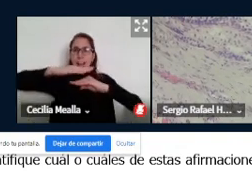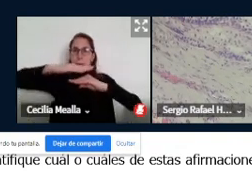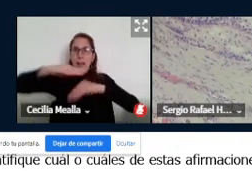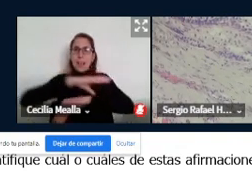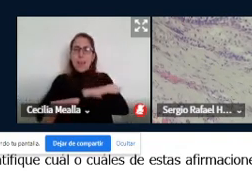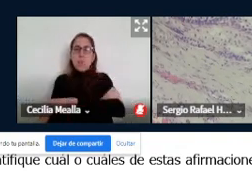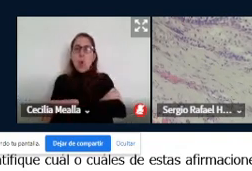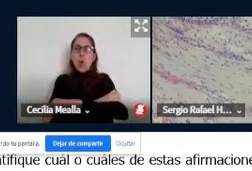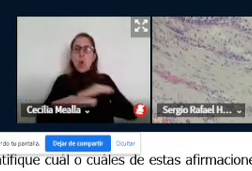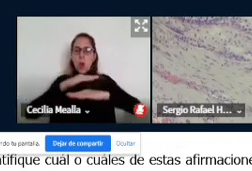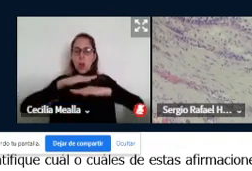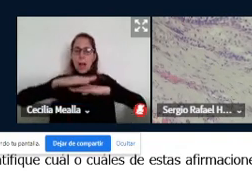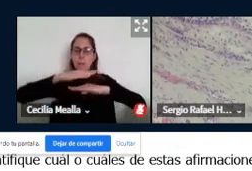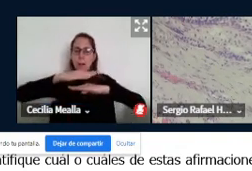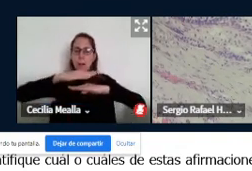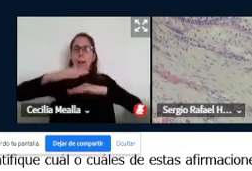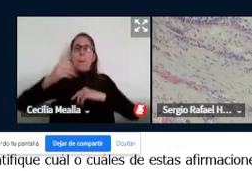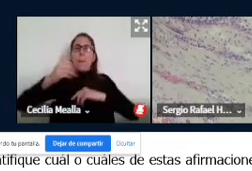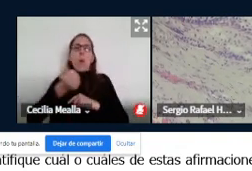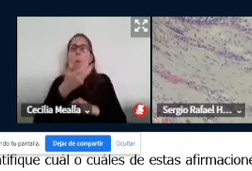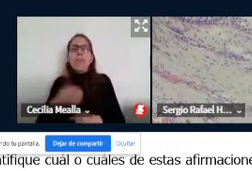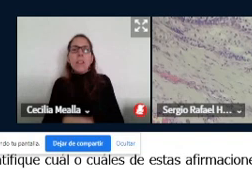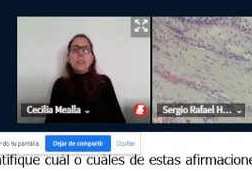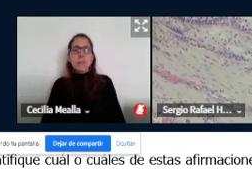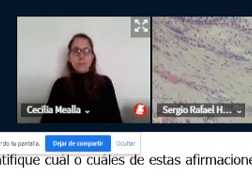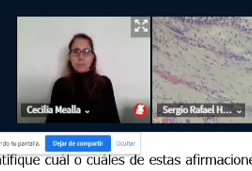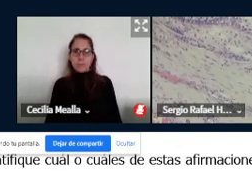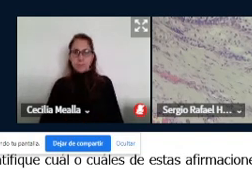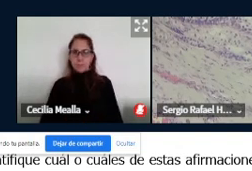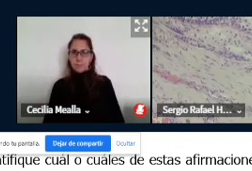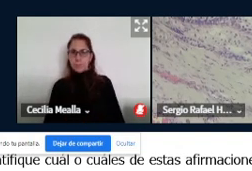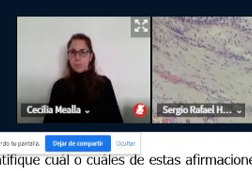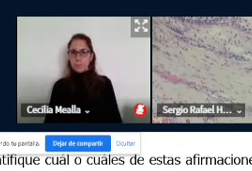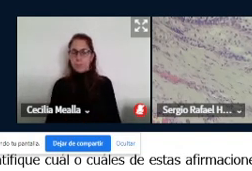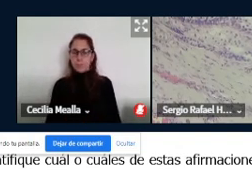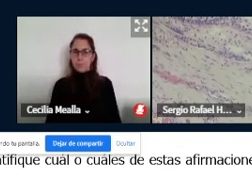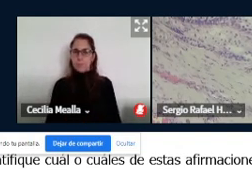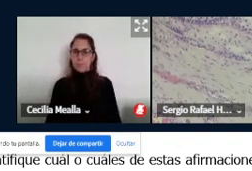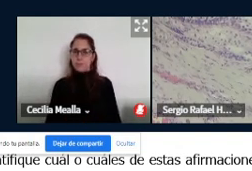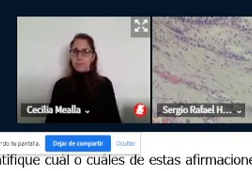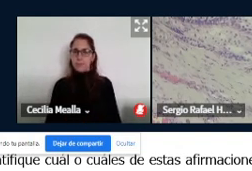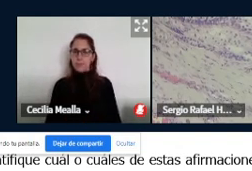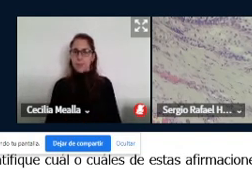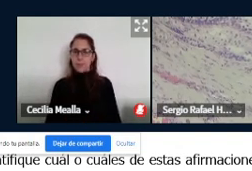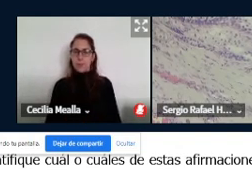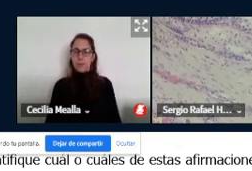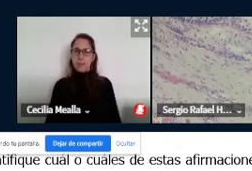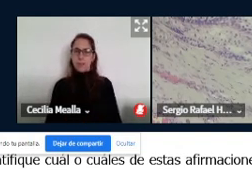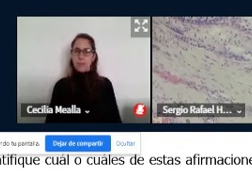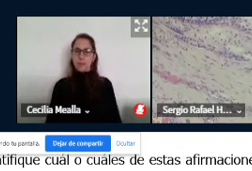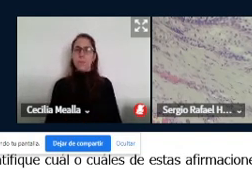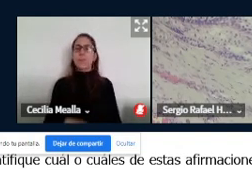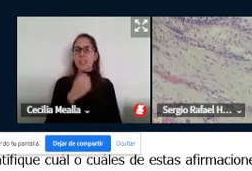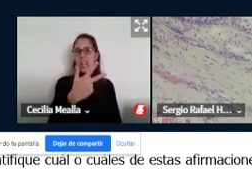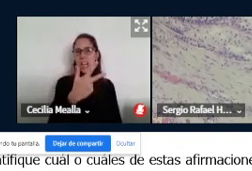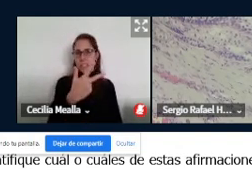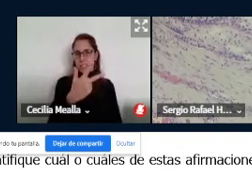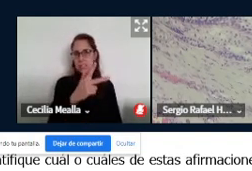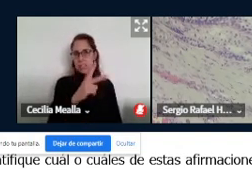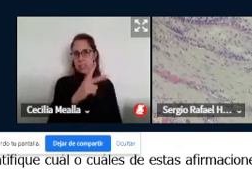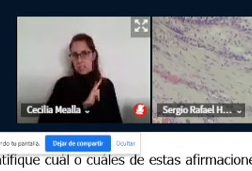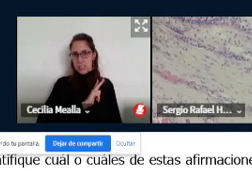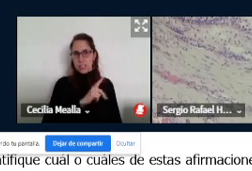repetimos varias veces. ¿Cuántas capas de músculo tiene la arteriola? Sofía dice